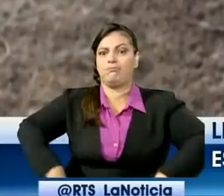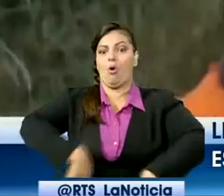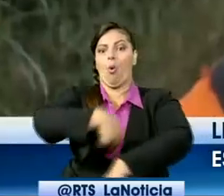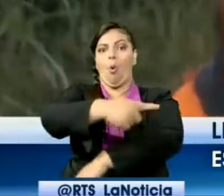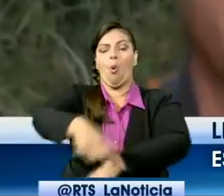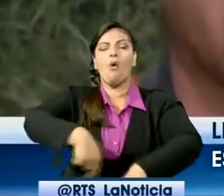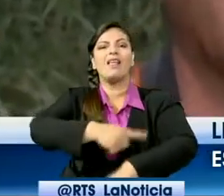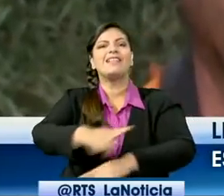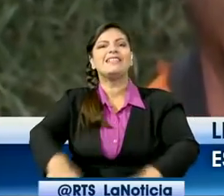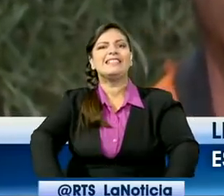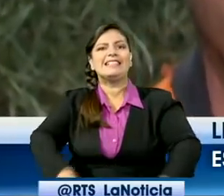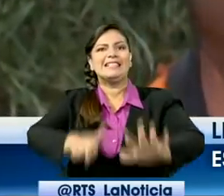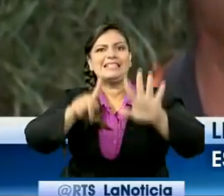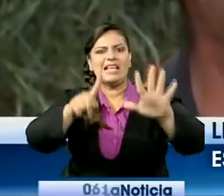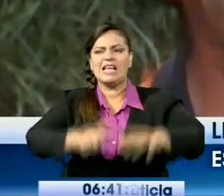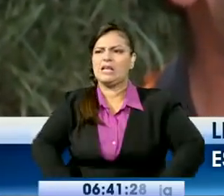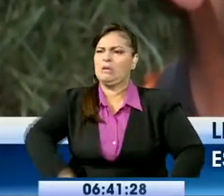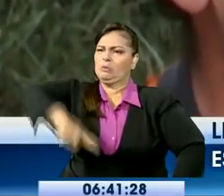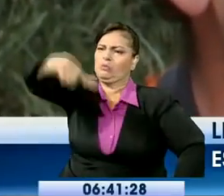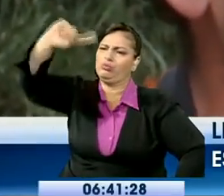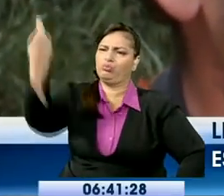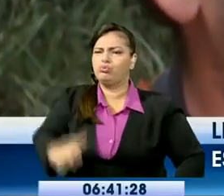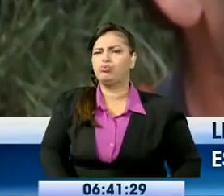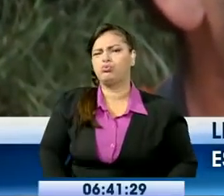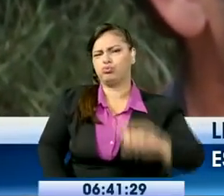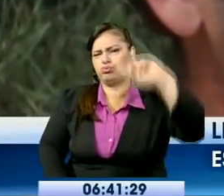educativa. Tormentas, relámpagos, truenos